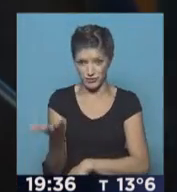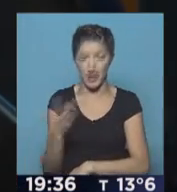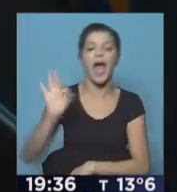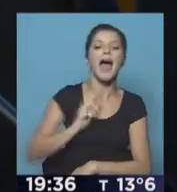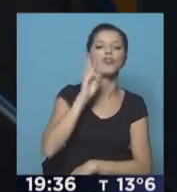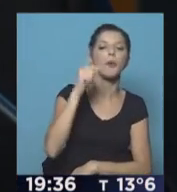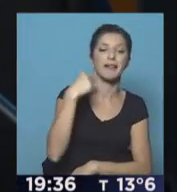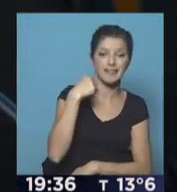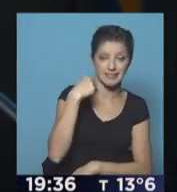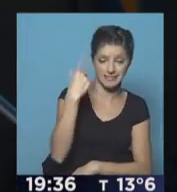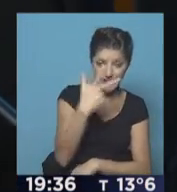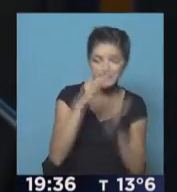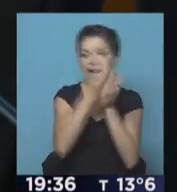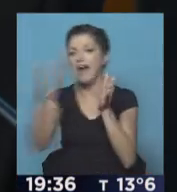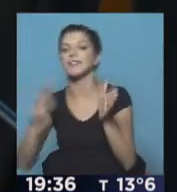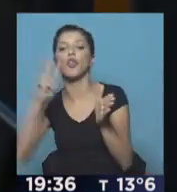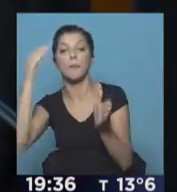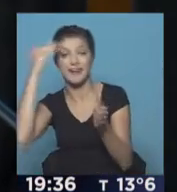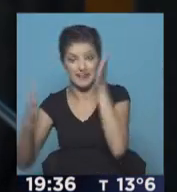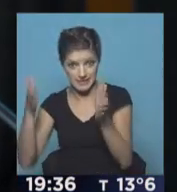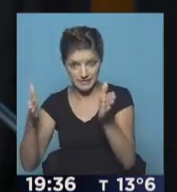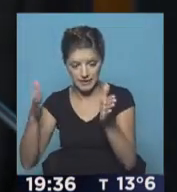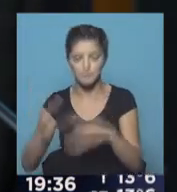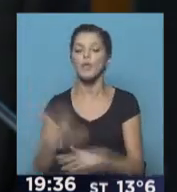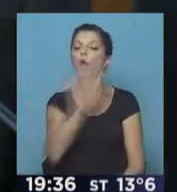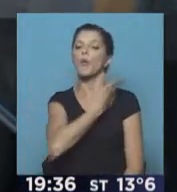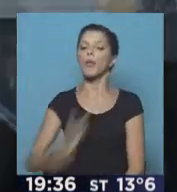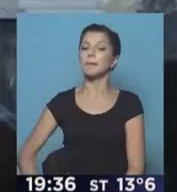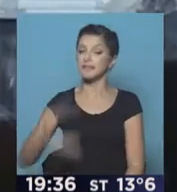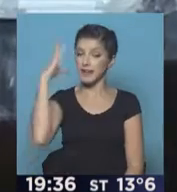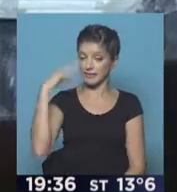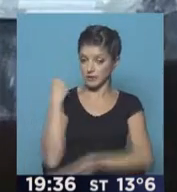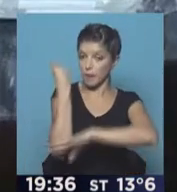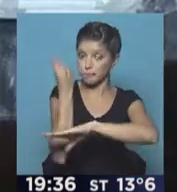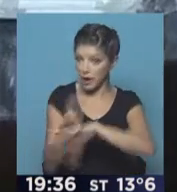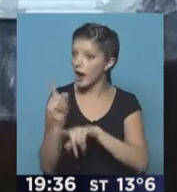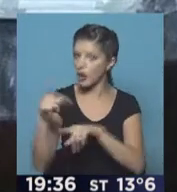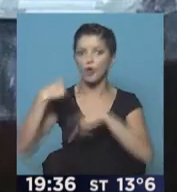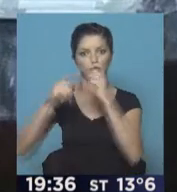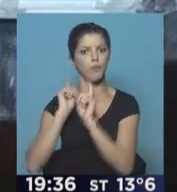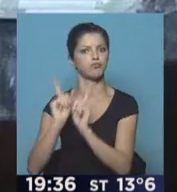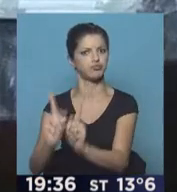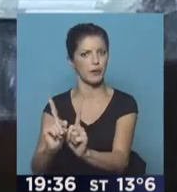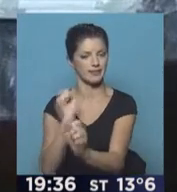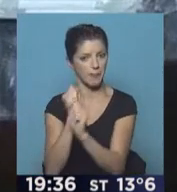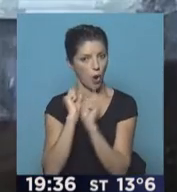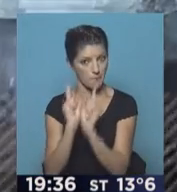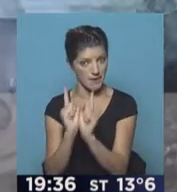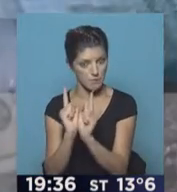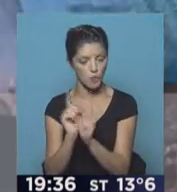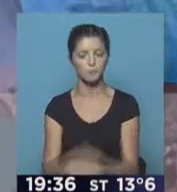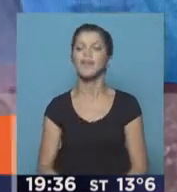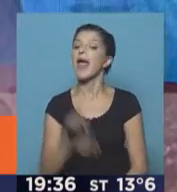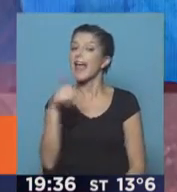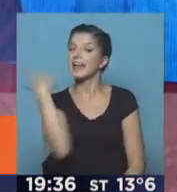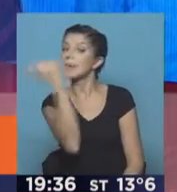O sea, cuando asumió Cristina Kirchner, lo ratificó en ese cargo y luego siguió durante su mandato. Es quien tenía un rol clave en